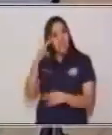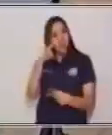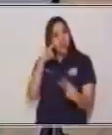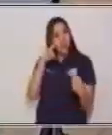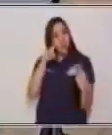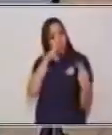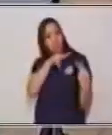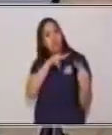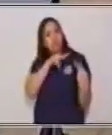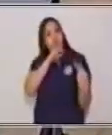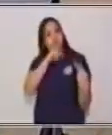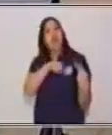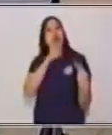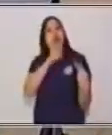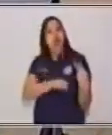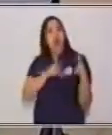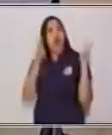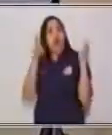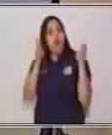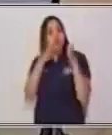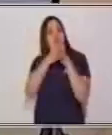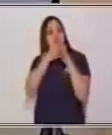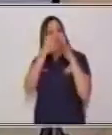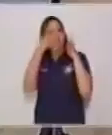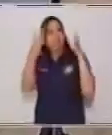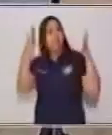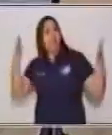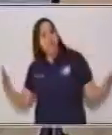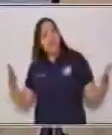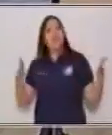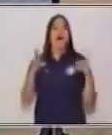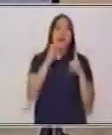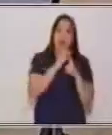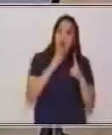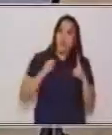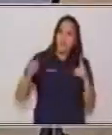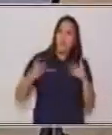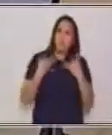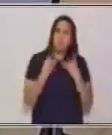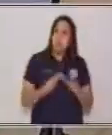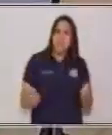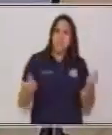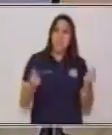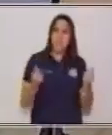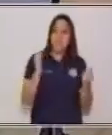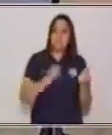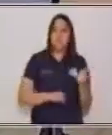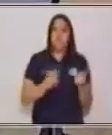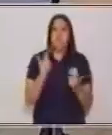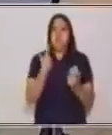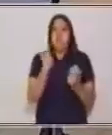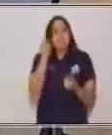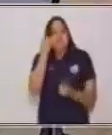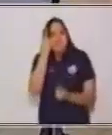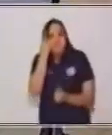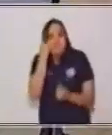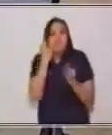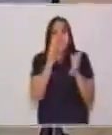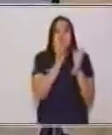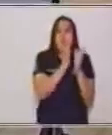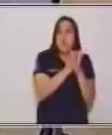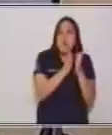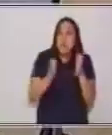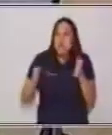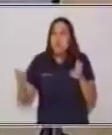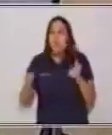verificar contenidos de la macroestructura de la oración simple. Comprendimos estructuras como el